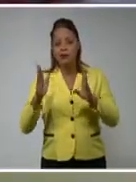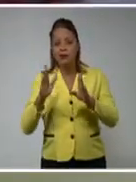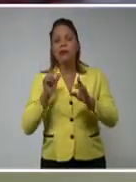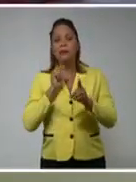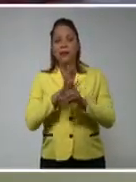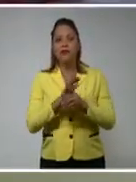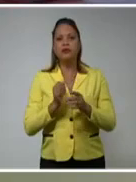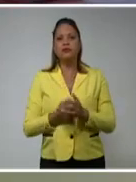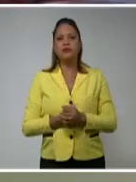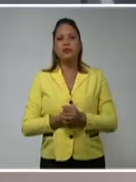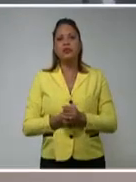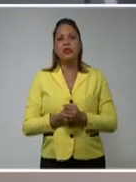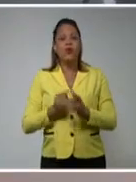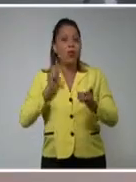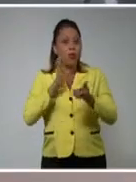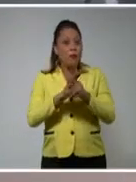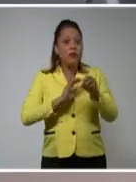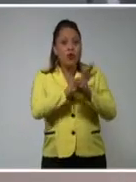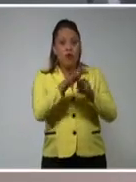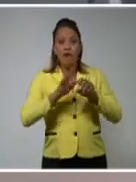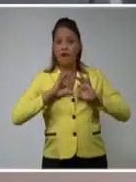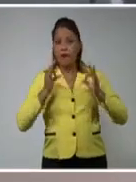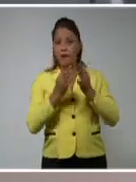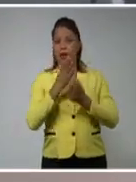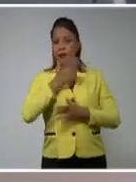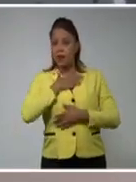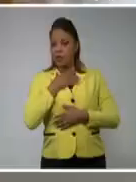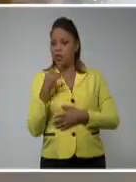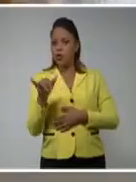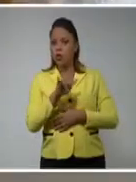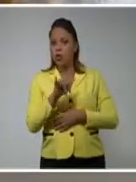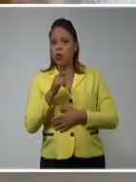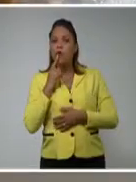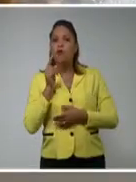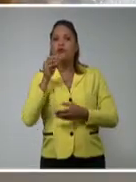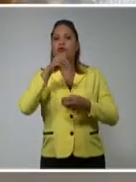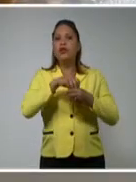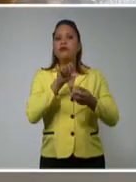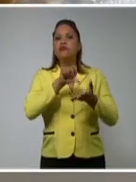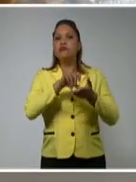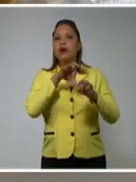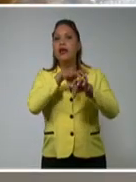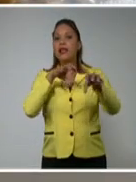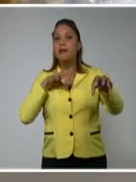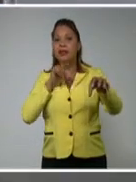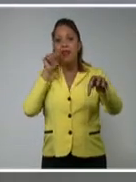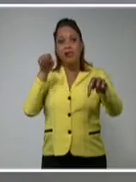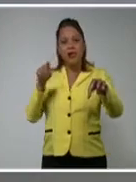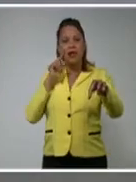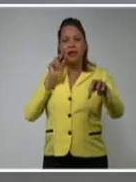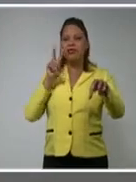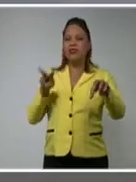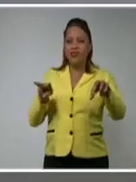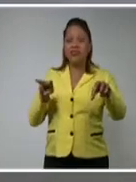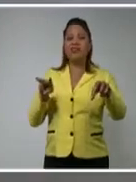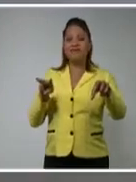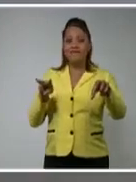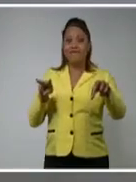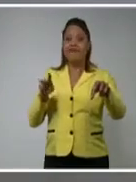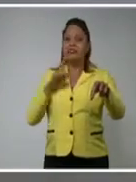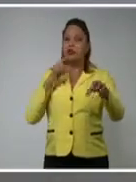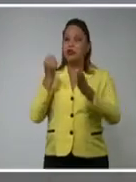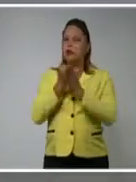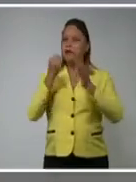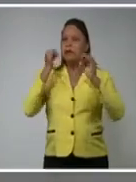COVID, mi familia, tanto yo, estuvimos en un centro de aislamiento. Ahí es donde pude valorar y reafirmar